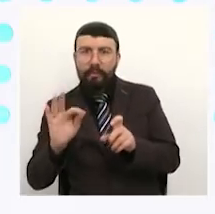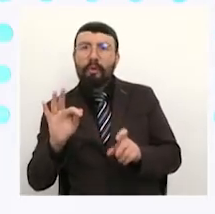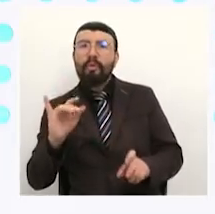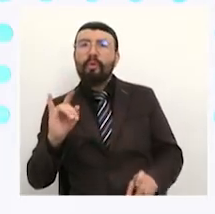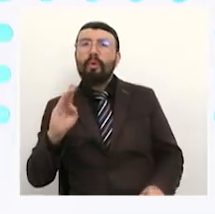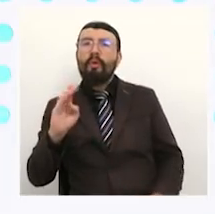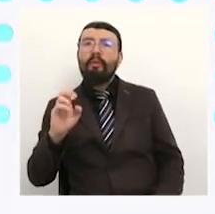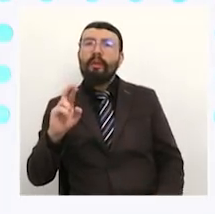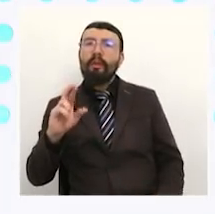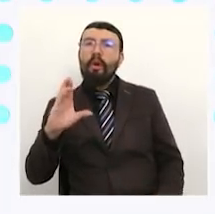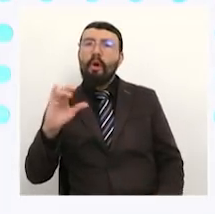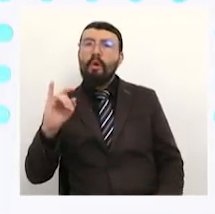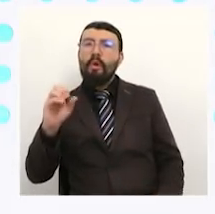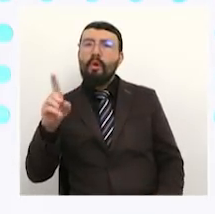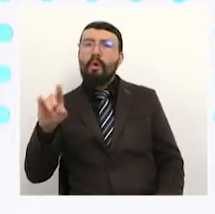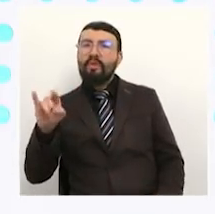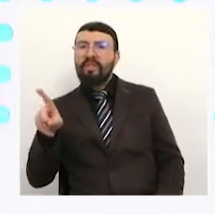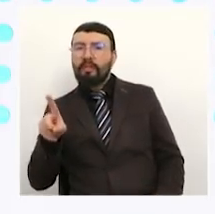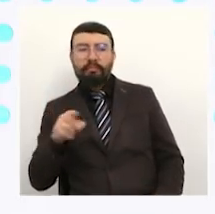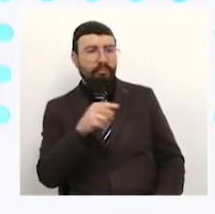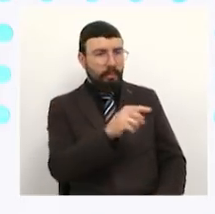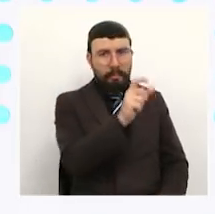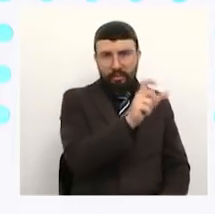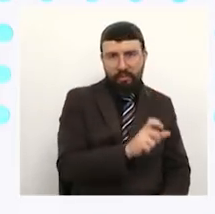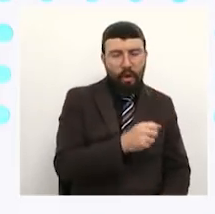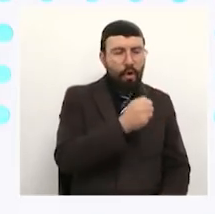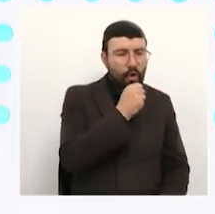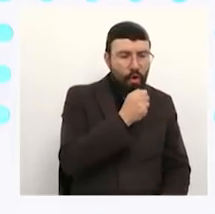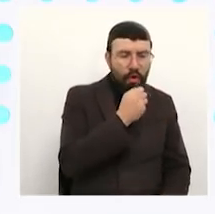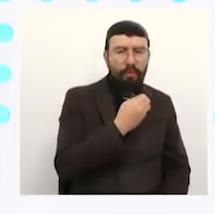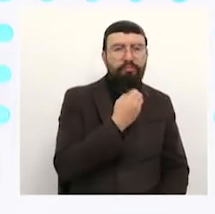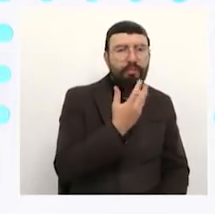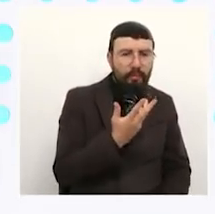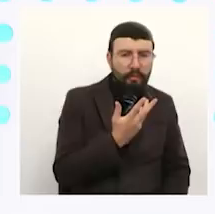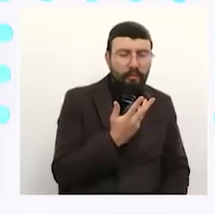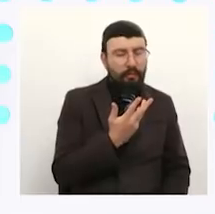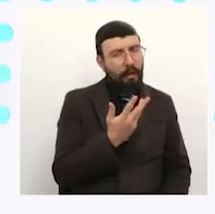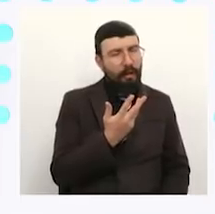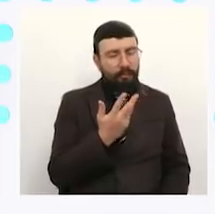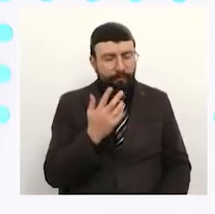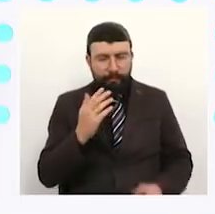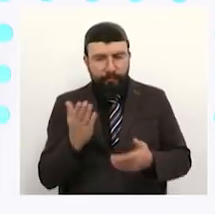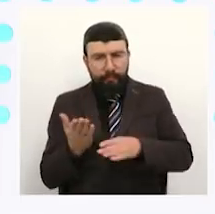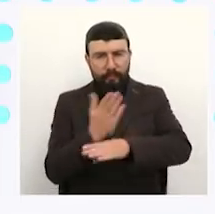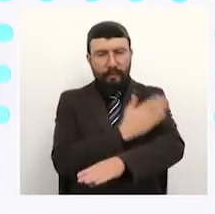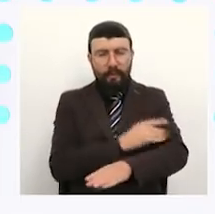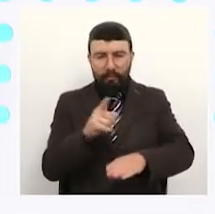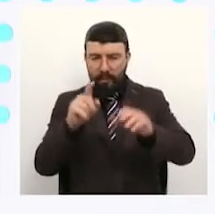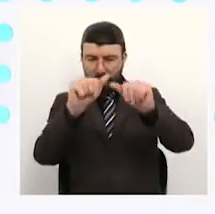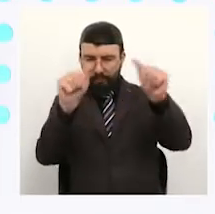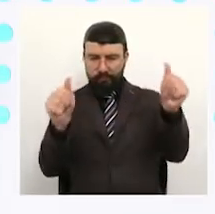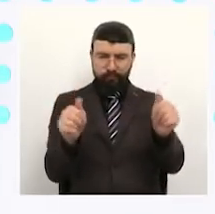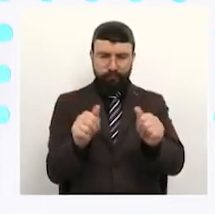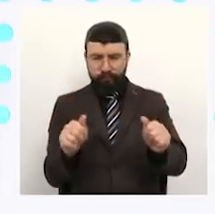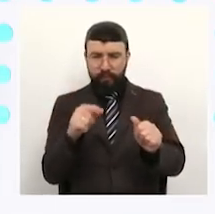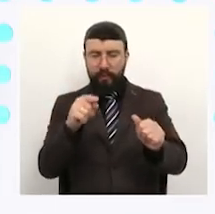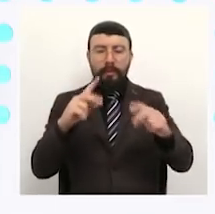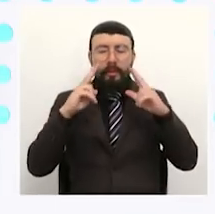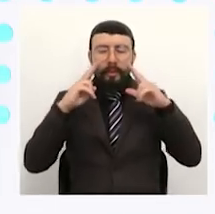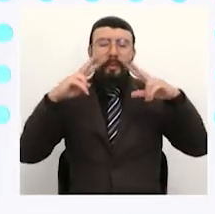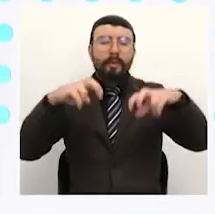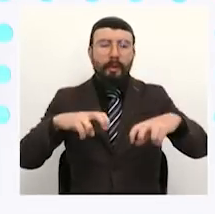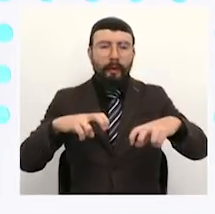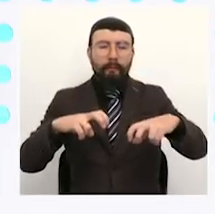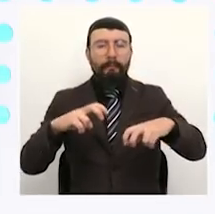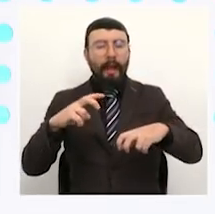sintomático respiratorio tenemos que venir a ver pues todo nuestro aparato del sistema respiratorio cierto entonces hablamos solamente de una